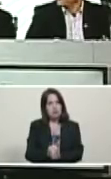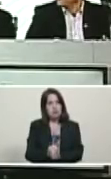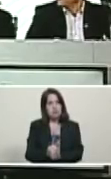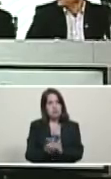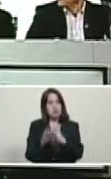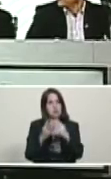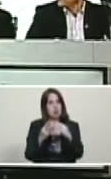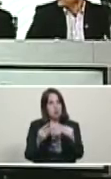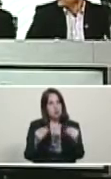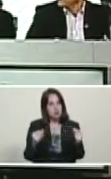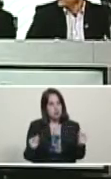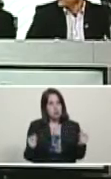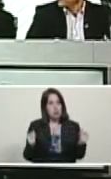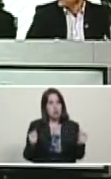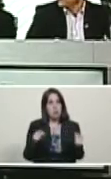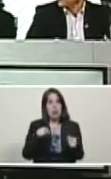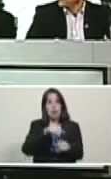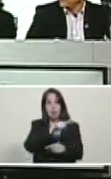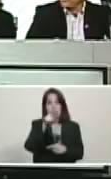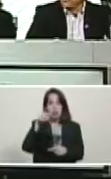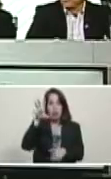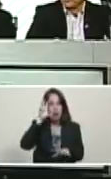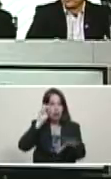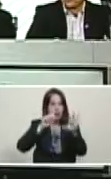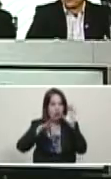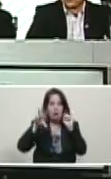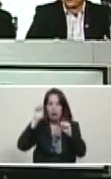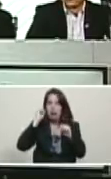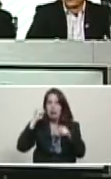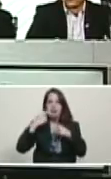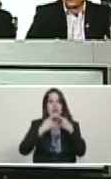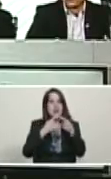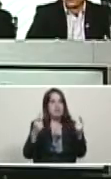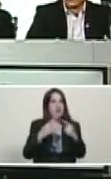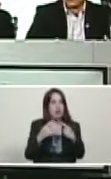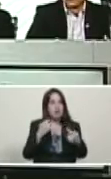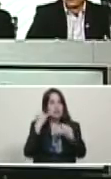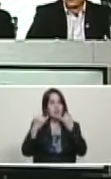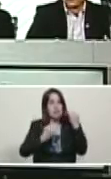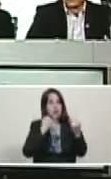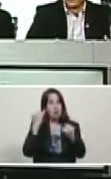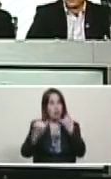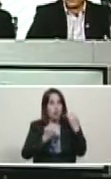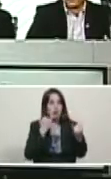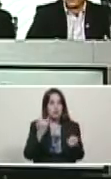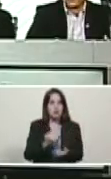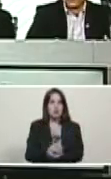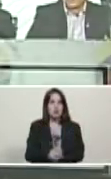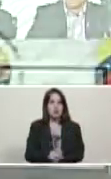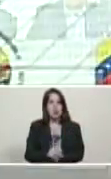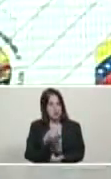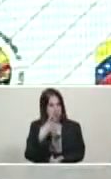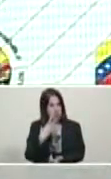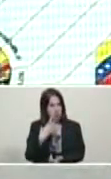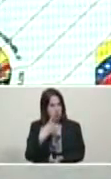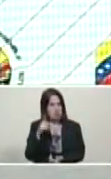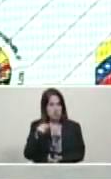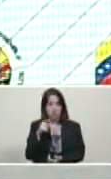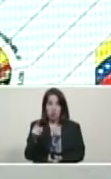suave para que ustedes puedan comprender en los distintos idiomas muy bien ver